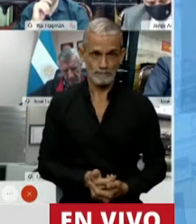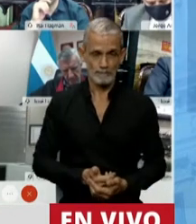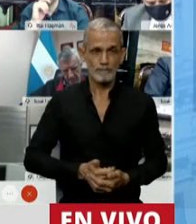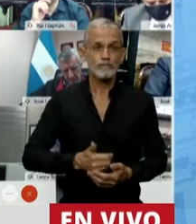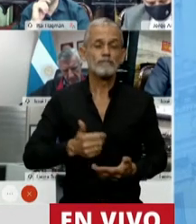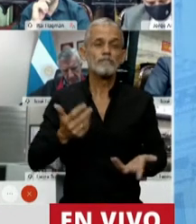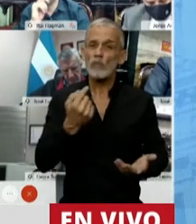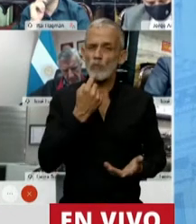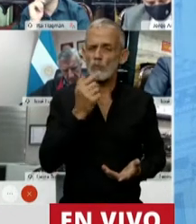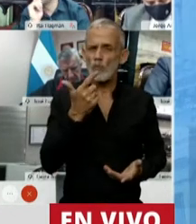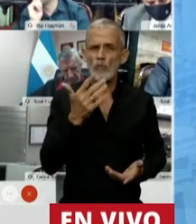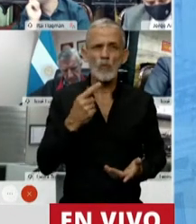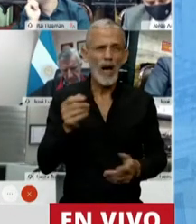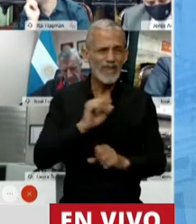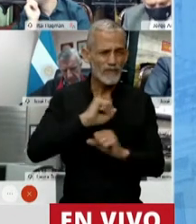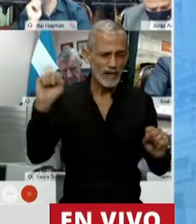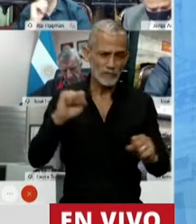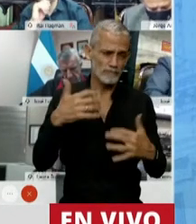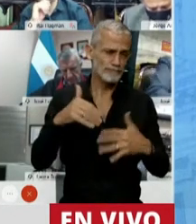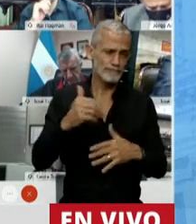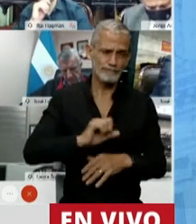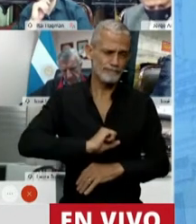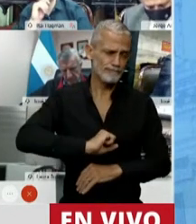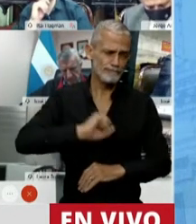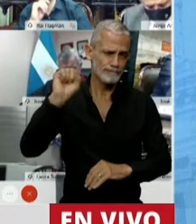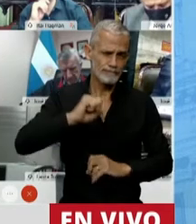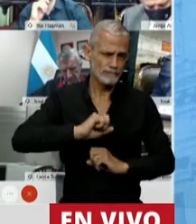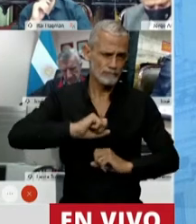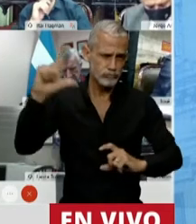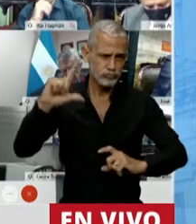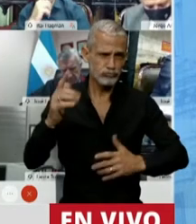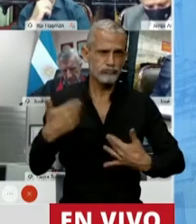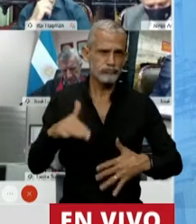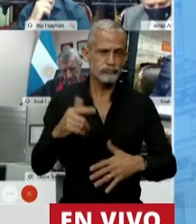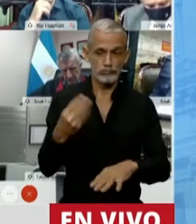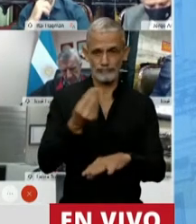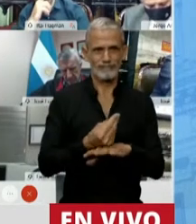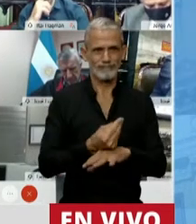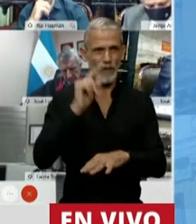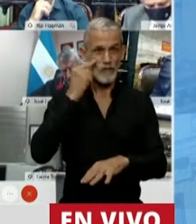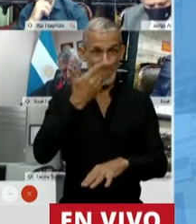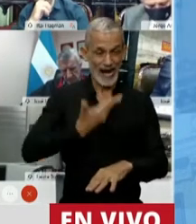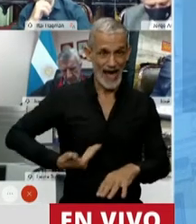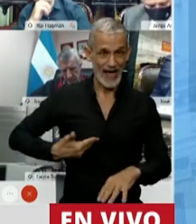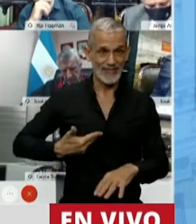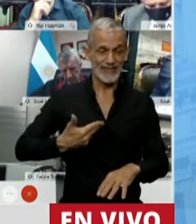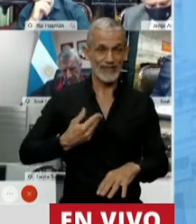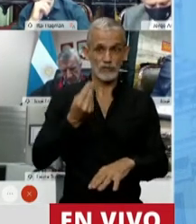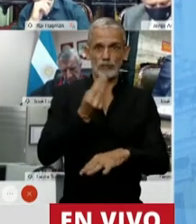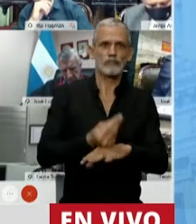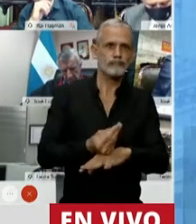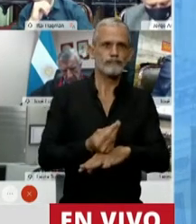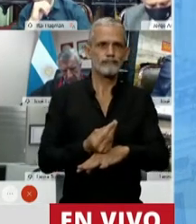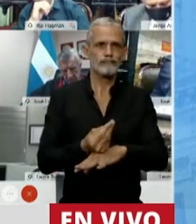Indudablemente, una inflación altísima que al asumir el doctor Alberto Fernández o Alberto Fernández en